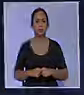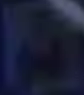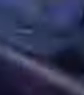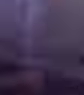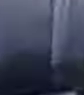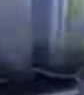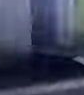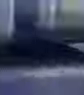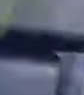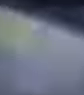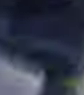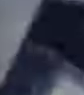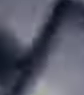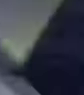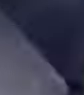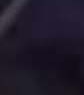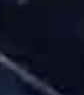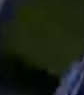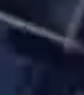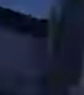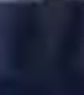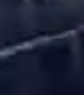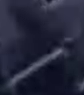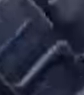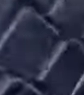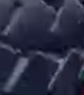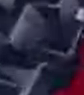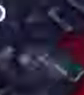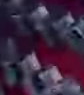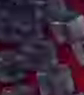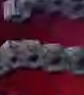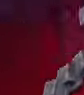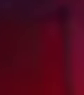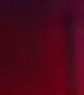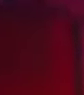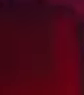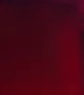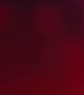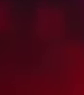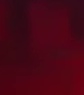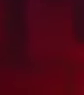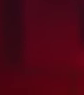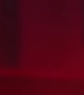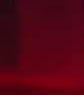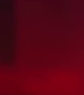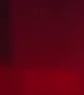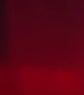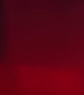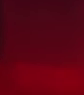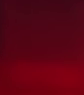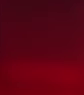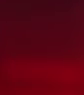regresamos con tvn noticias emisión estelar luego de la siguiente pausa promocional